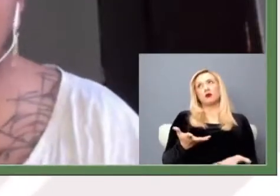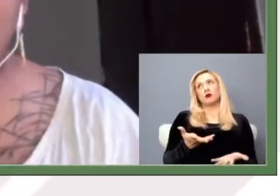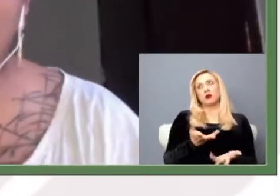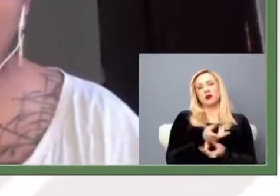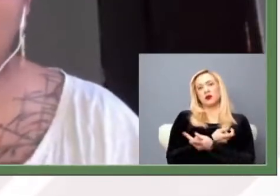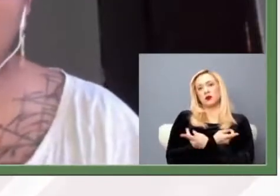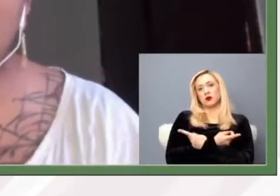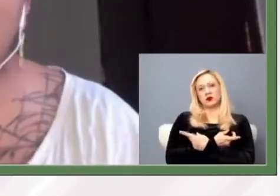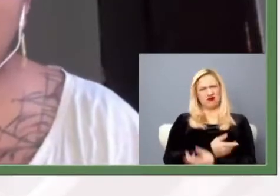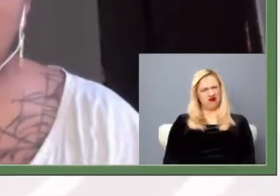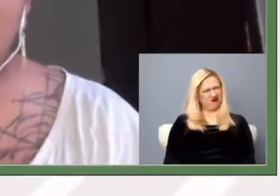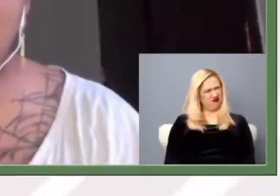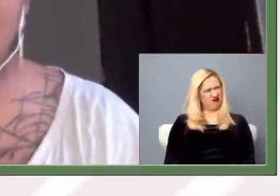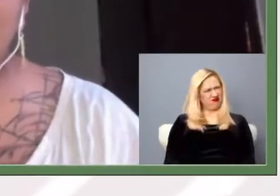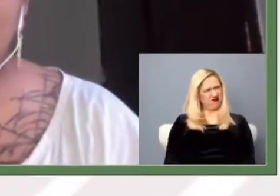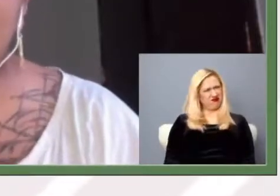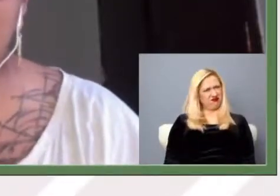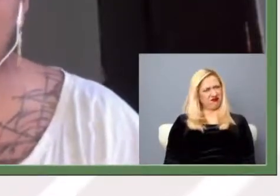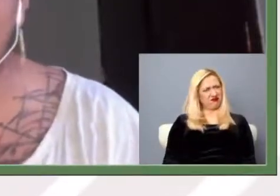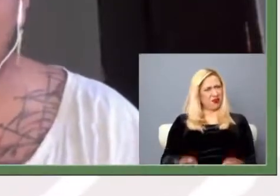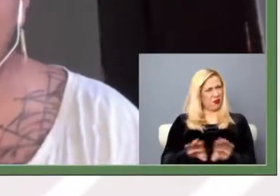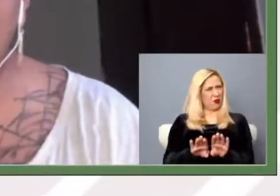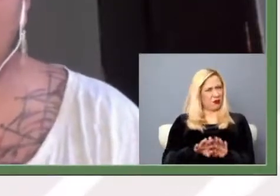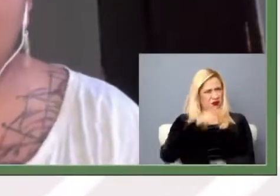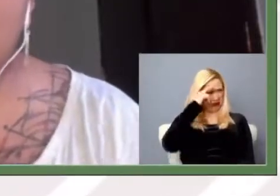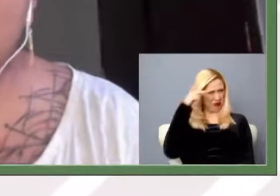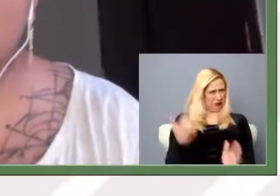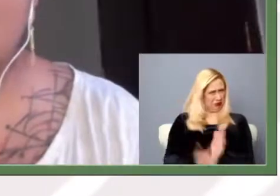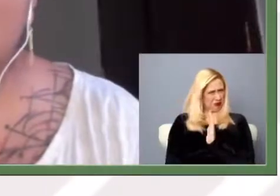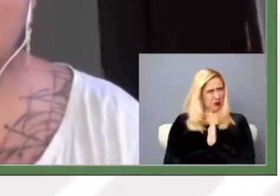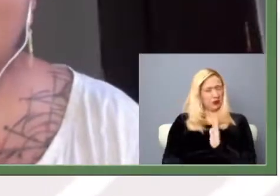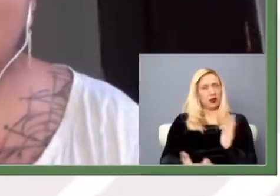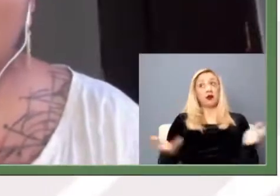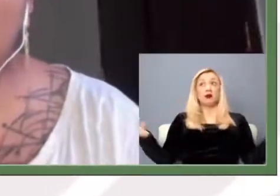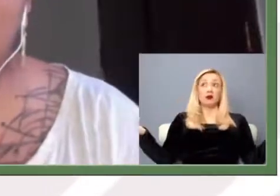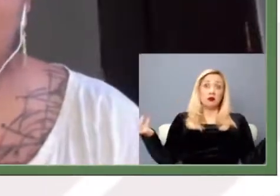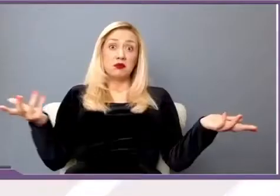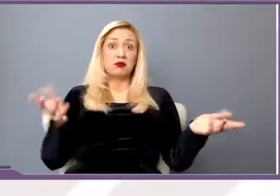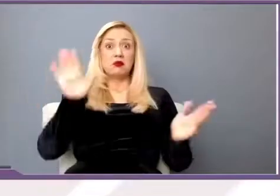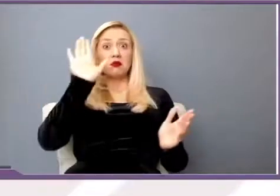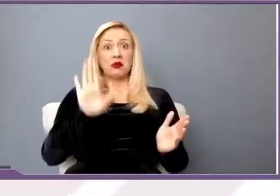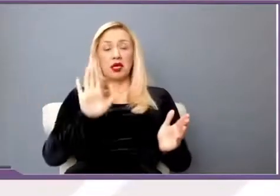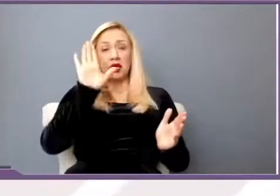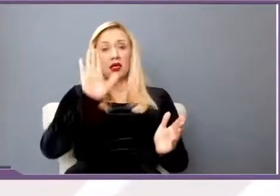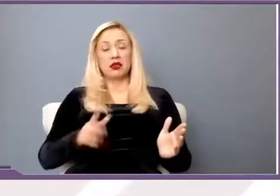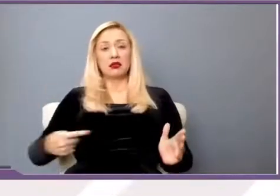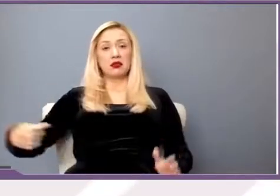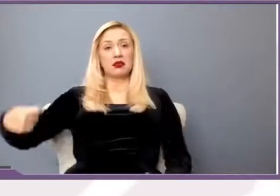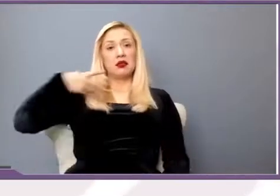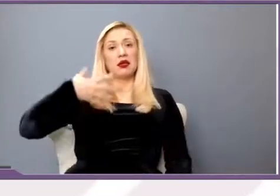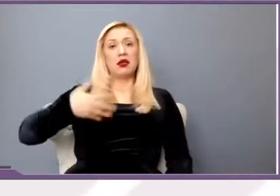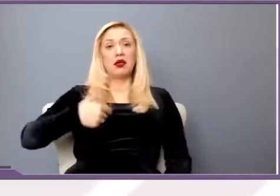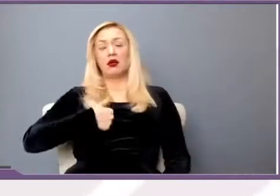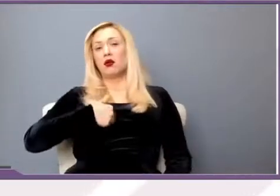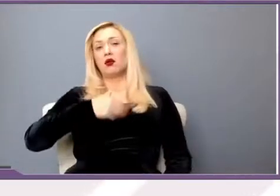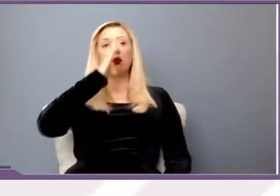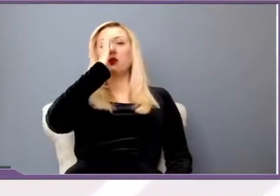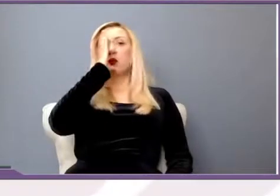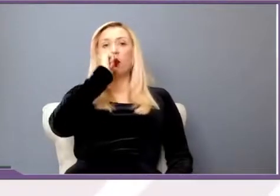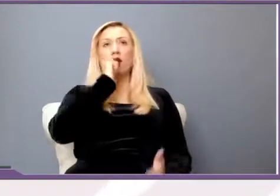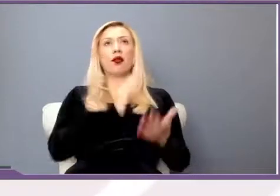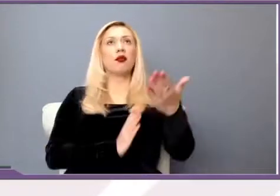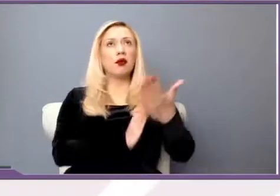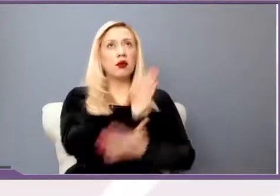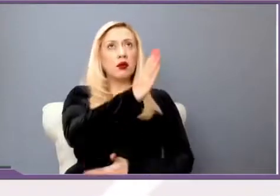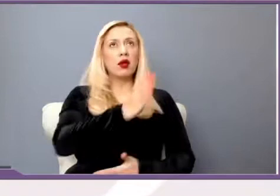que la gordofobia no solamente es que, y no es menor, que nos estén negando derechos y posibilidades de